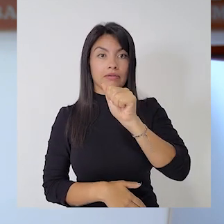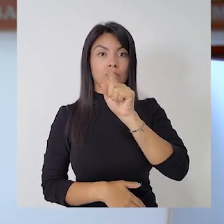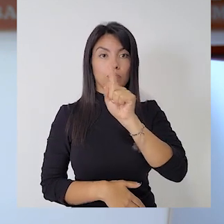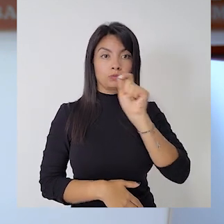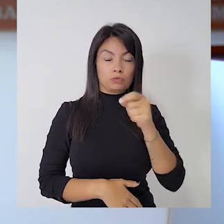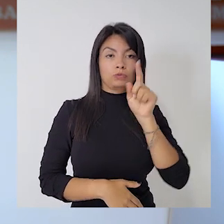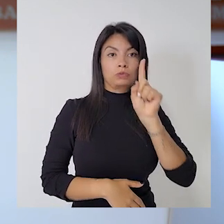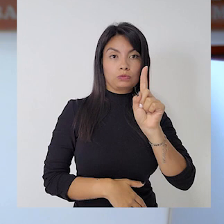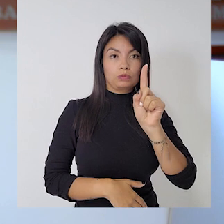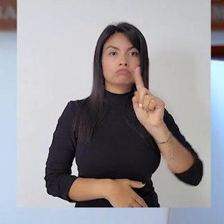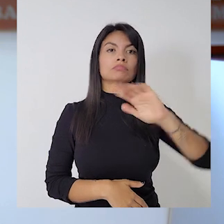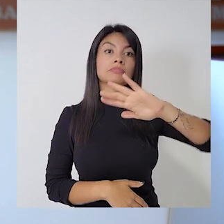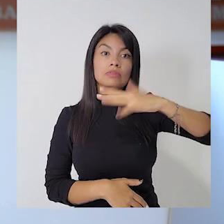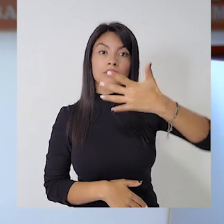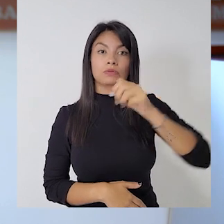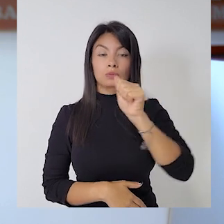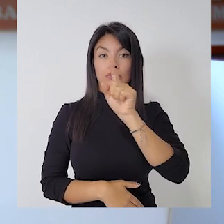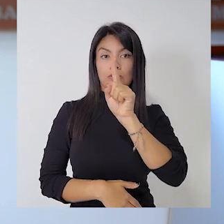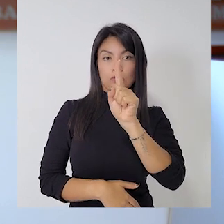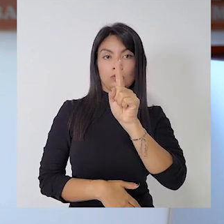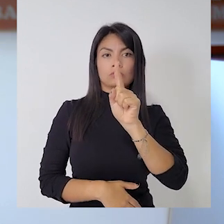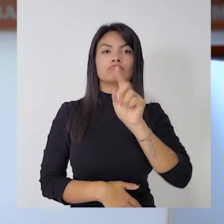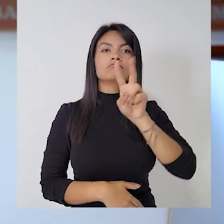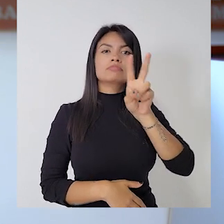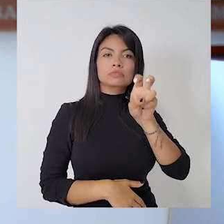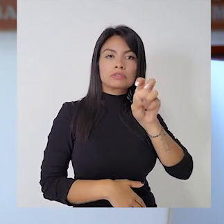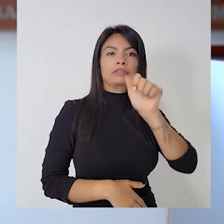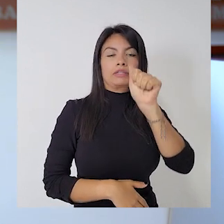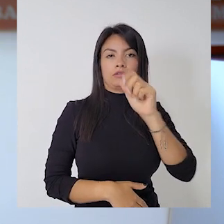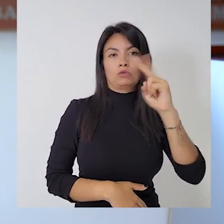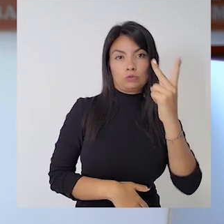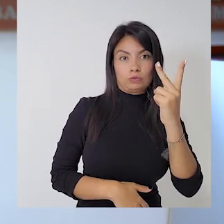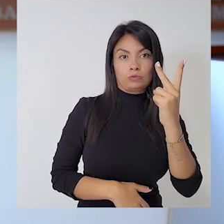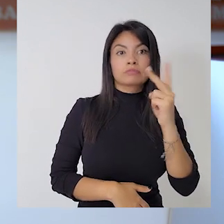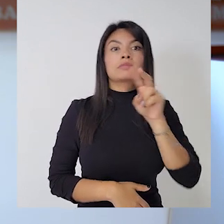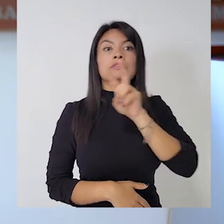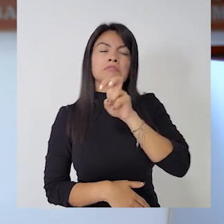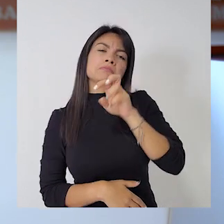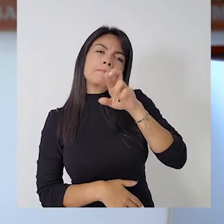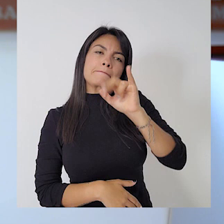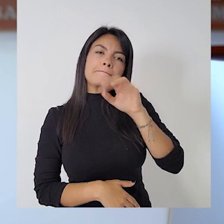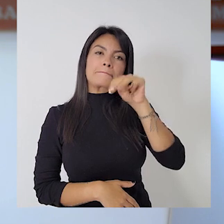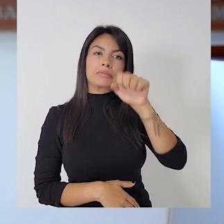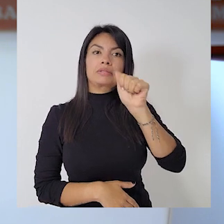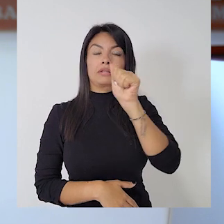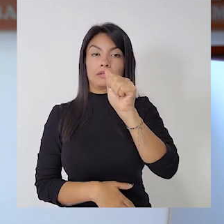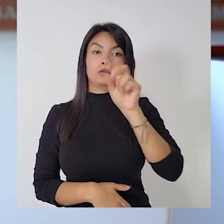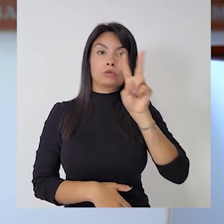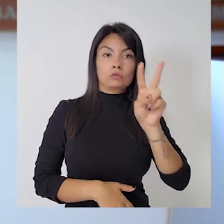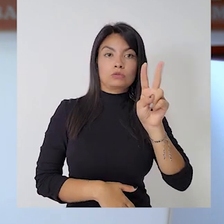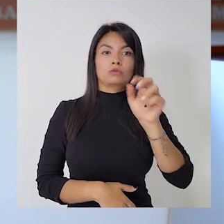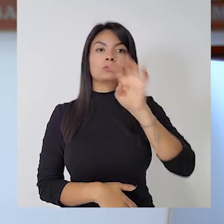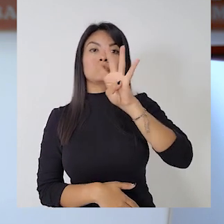A1.1, quinto, PRIM A1, séptimo, A2, Junior o PRIM A2, en